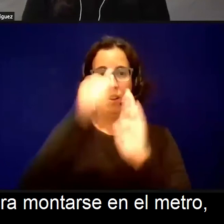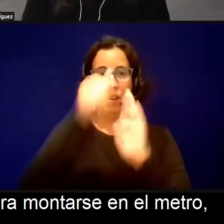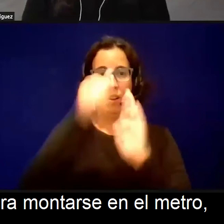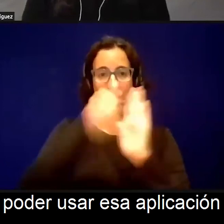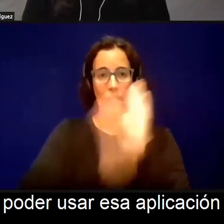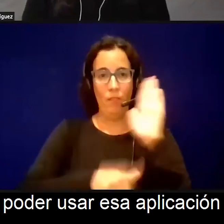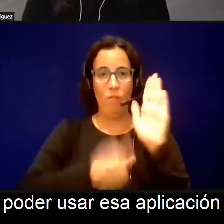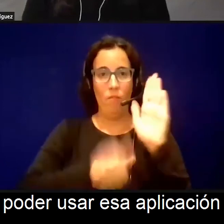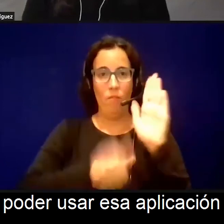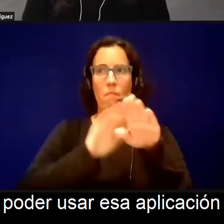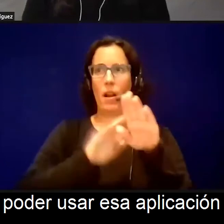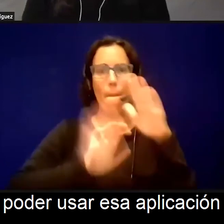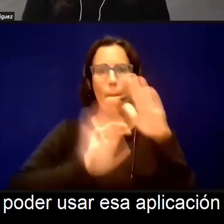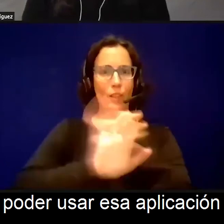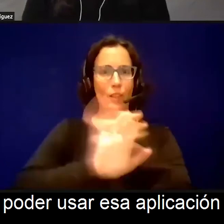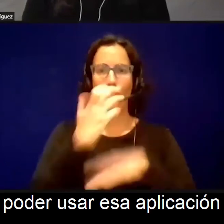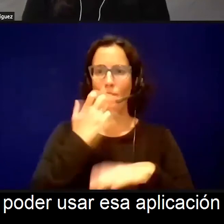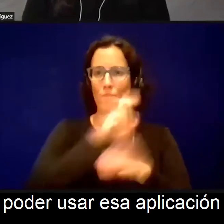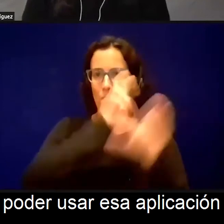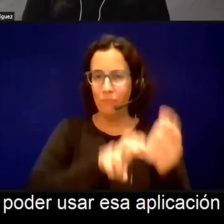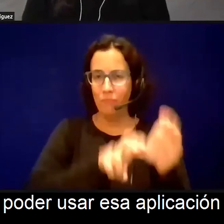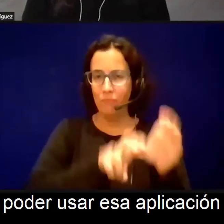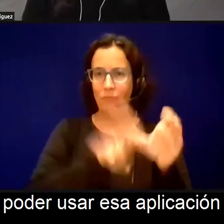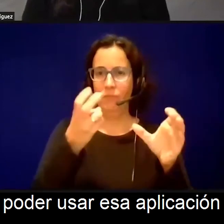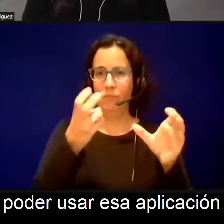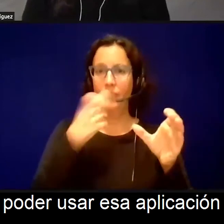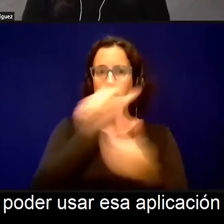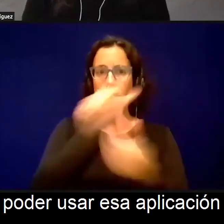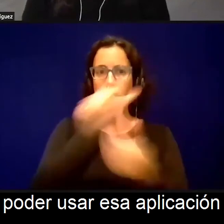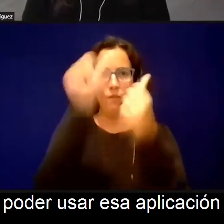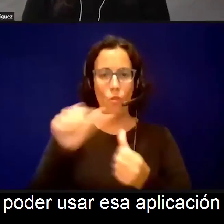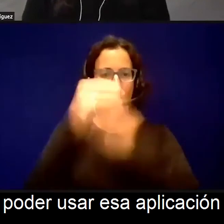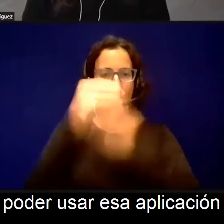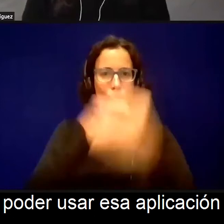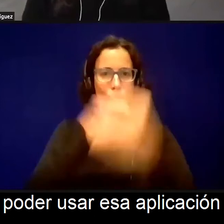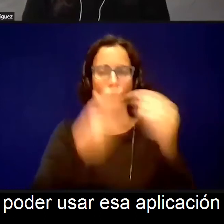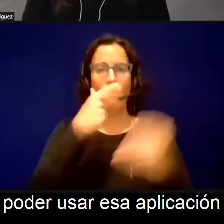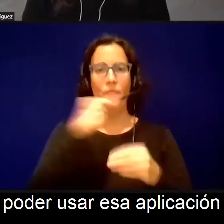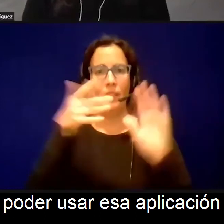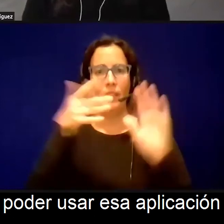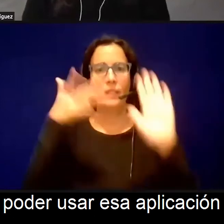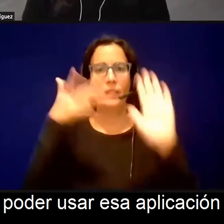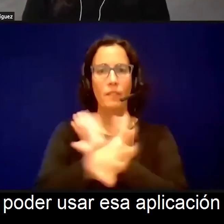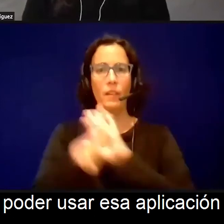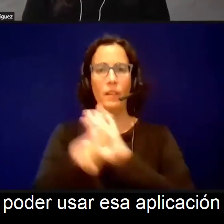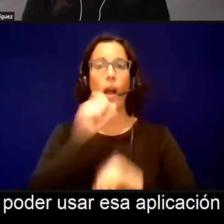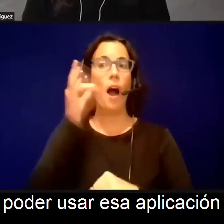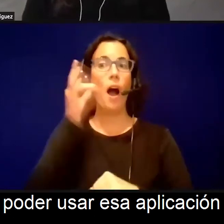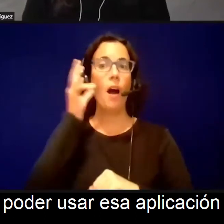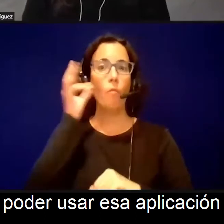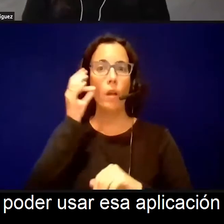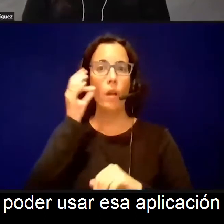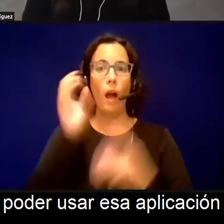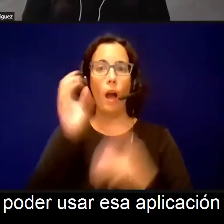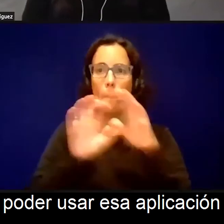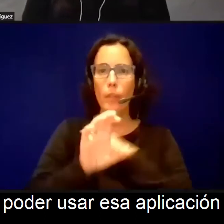la aplicación está diseñada de una manera tan simple que no se pierde ella, todos van a poder utilizar